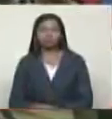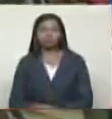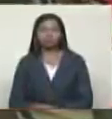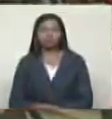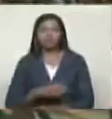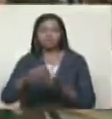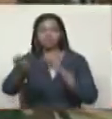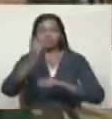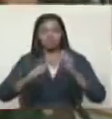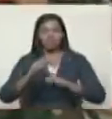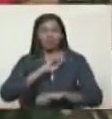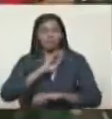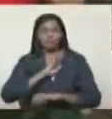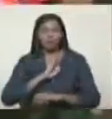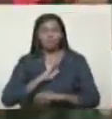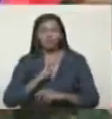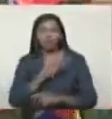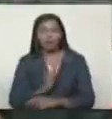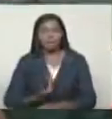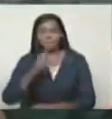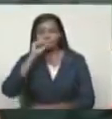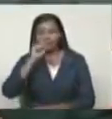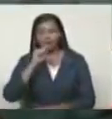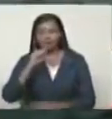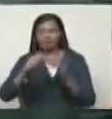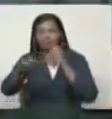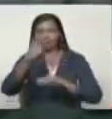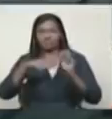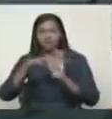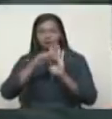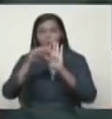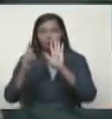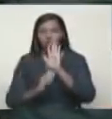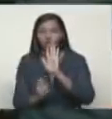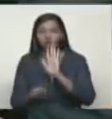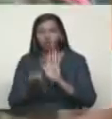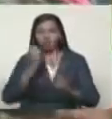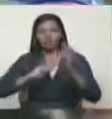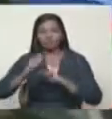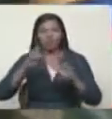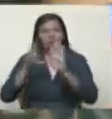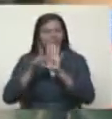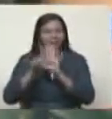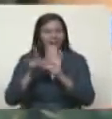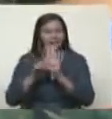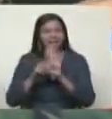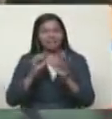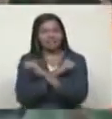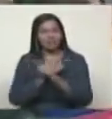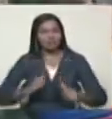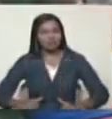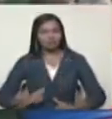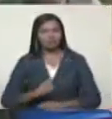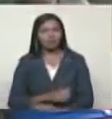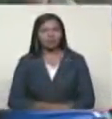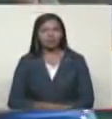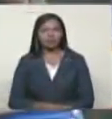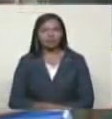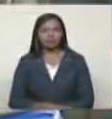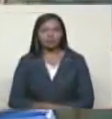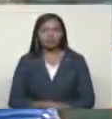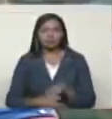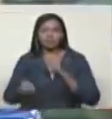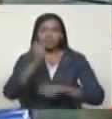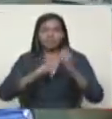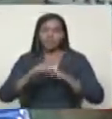Defendieron el mando de nuestro comandante en jefe, defendieron nuestra constitución, defendieron la ley de la Fuerza Armada, defendieron